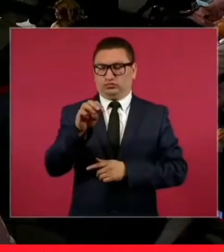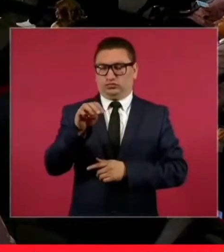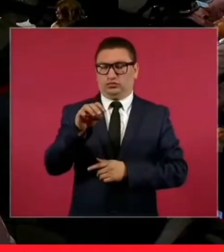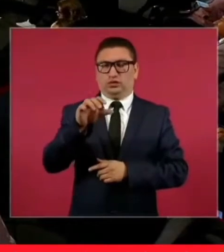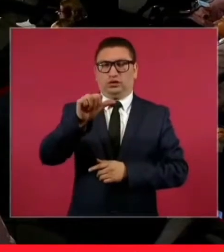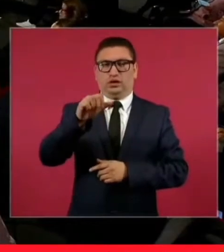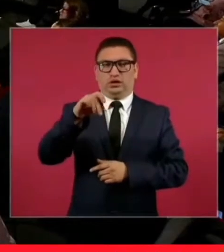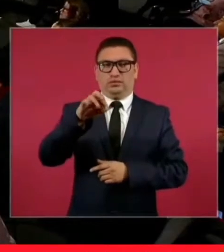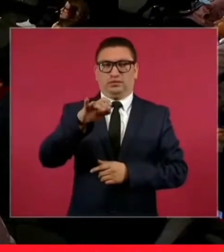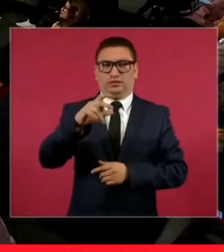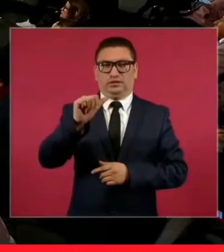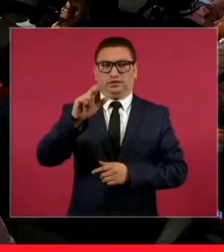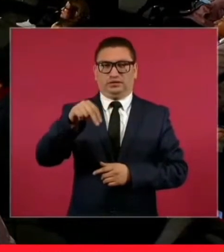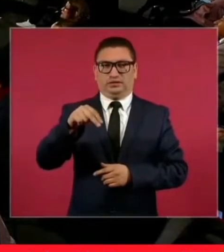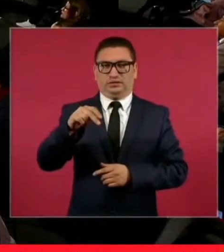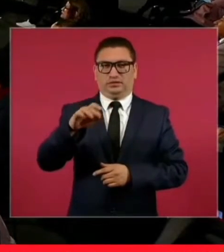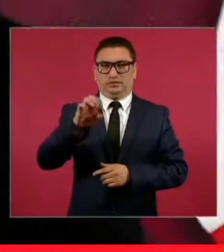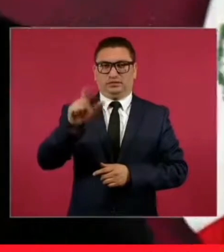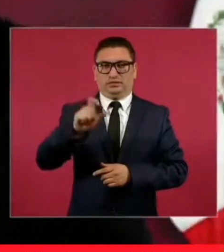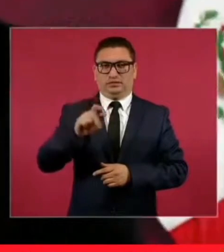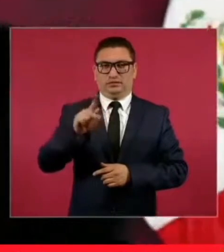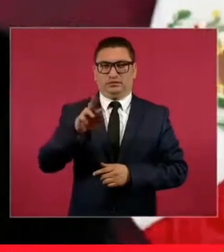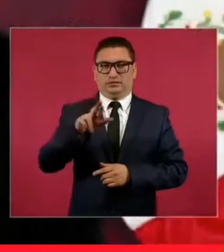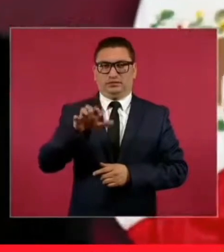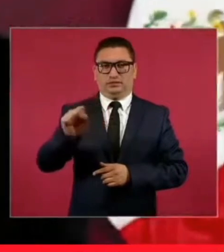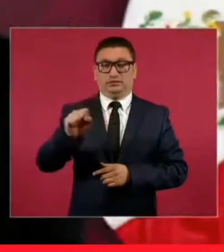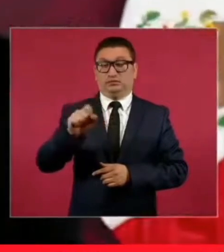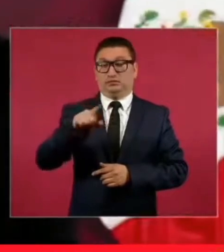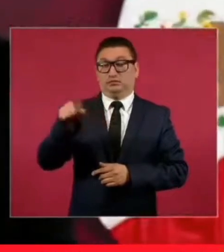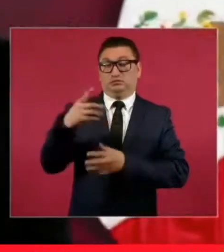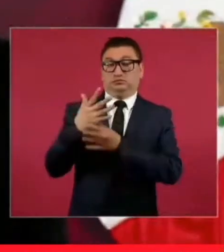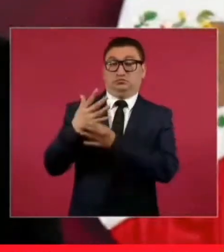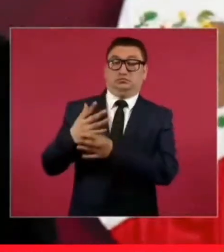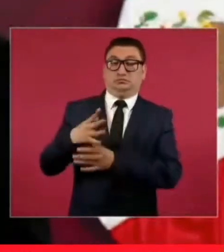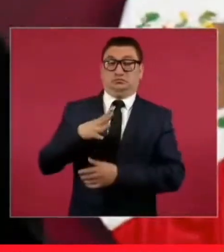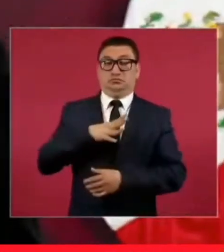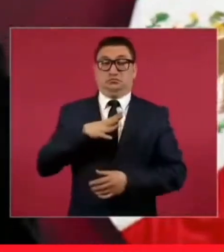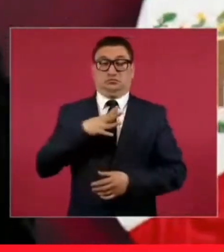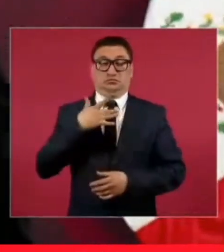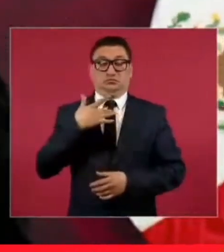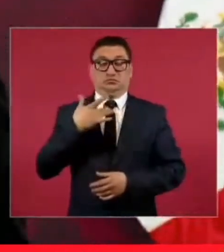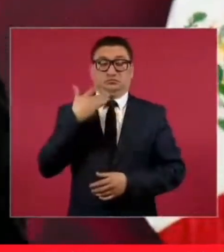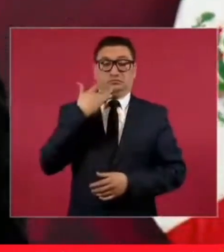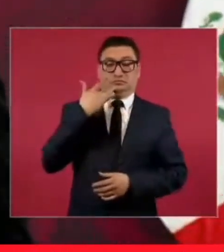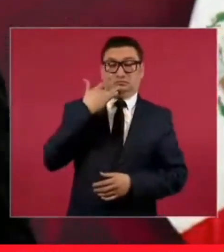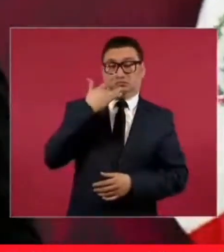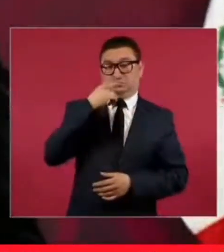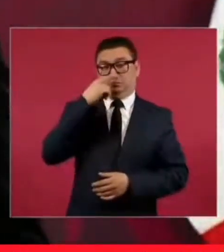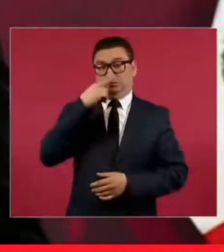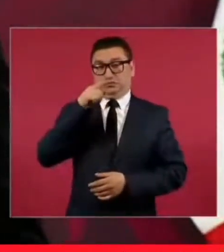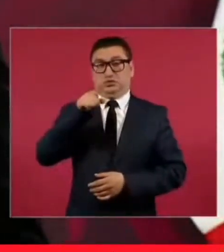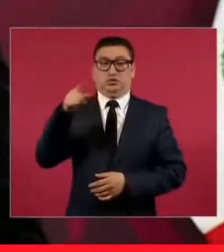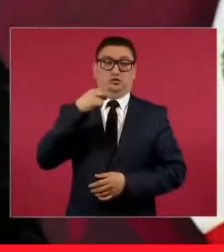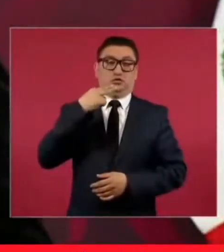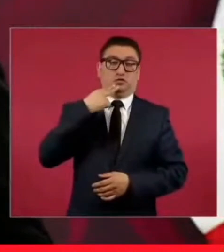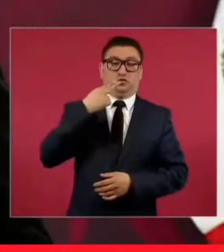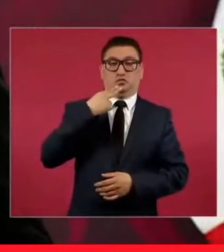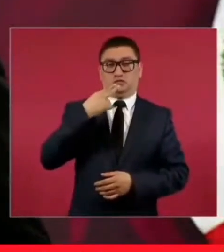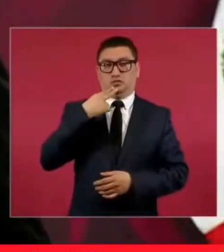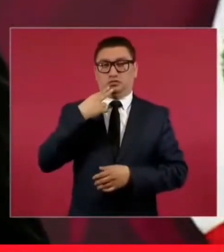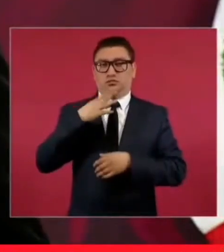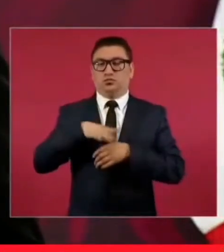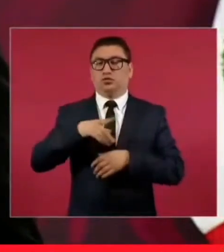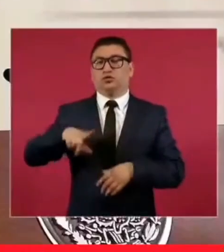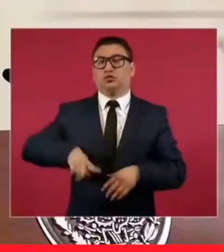American Express, American Express. De esas son las que usan los funcionarios